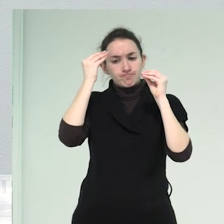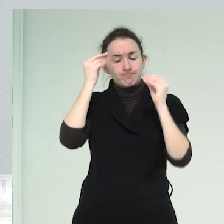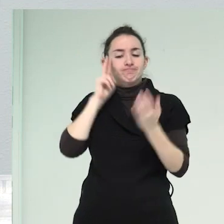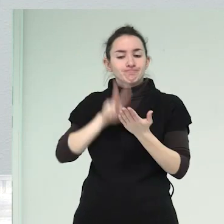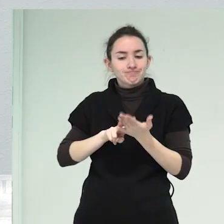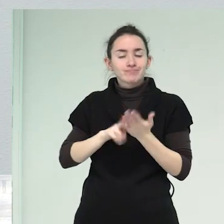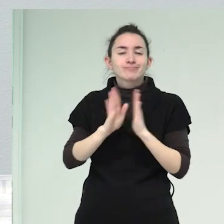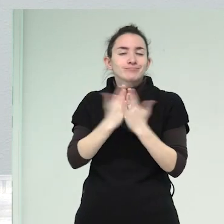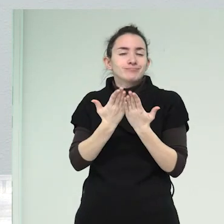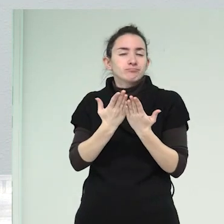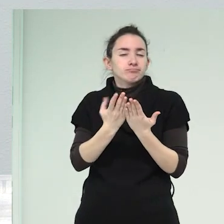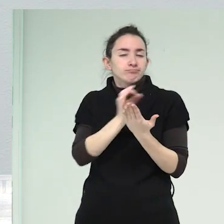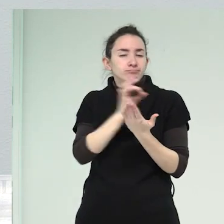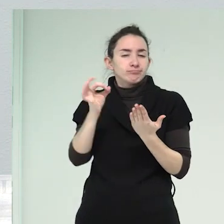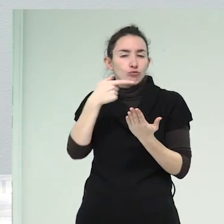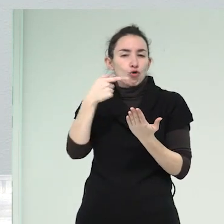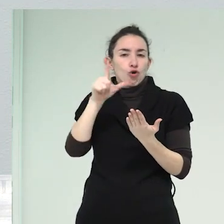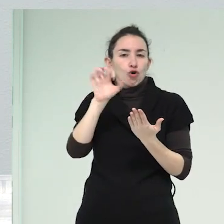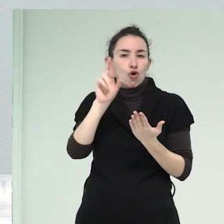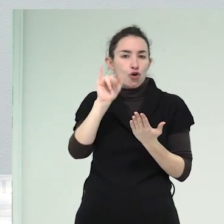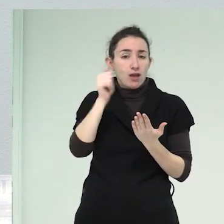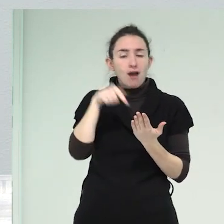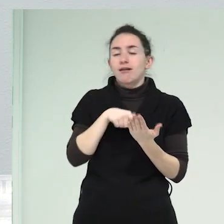a la maravillosa Gloria Anzaldúa.